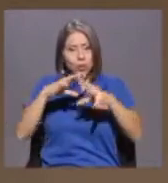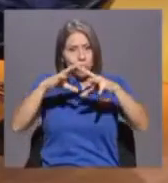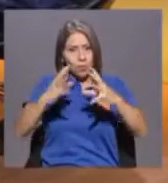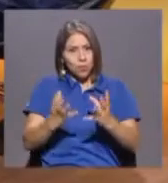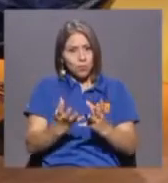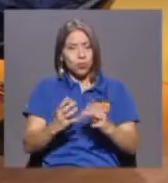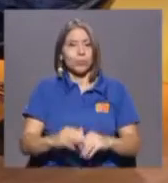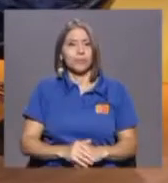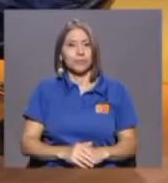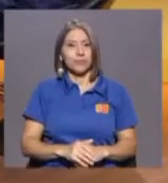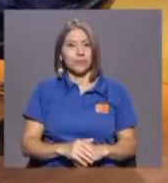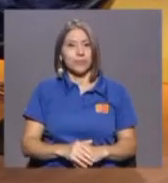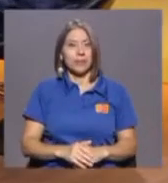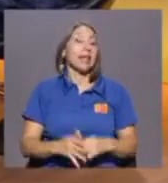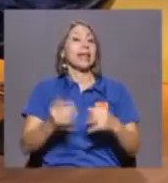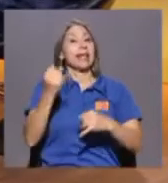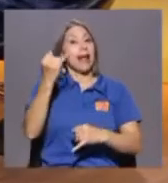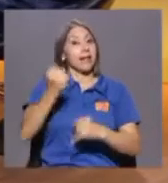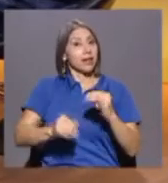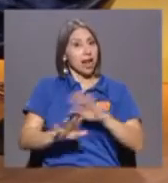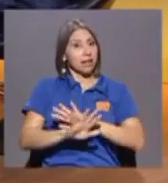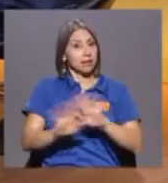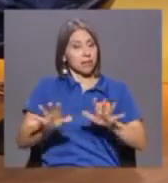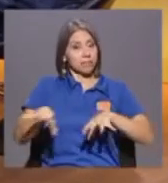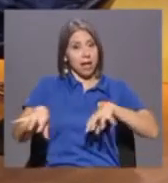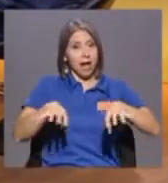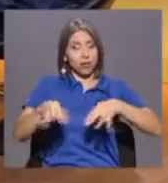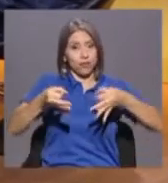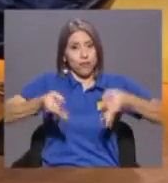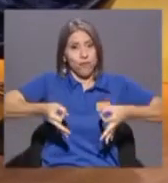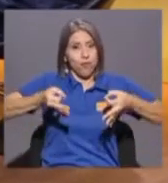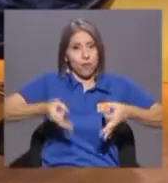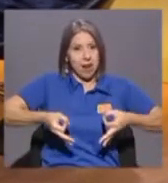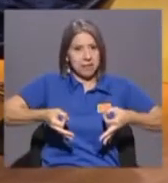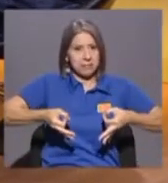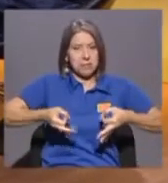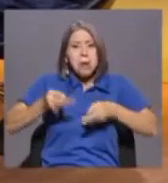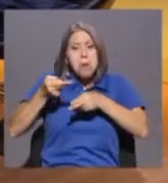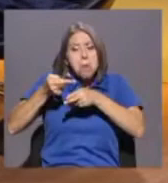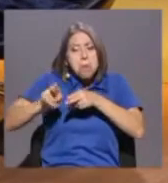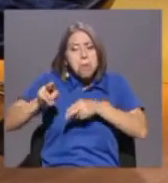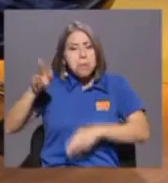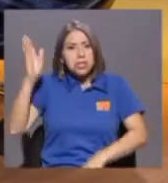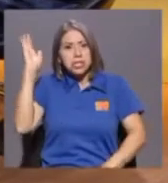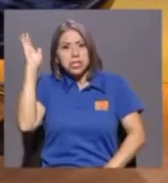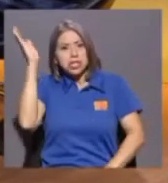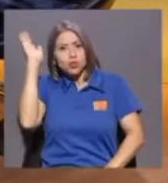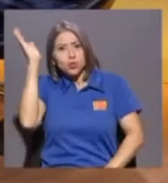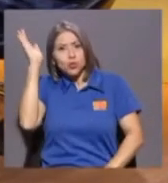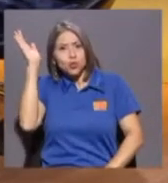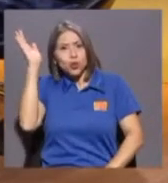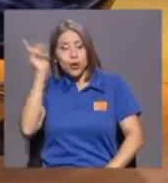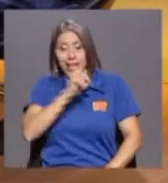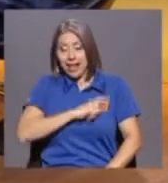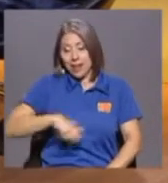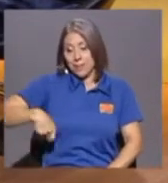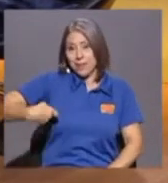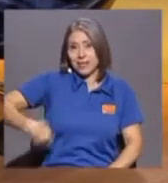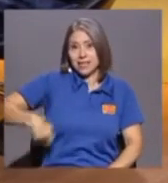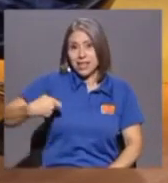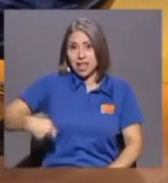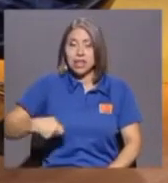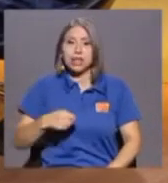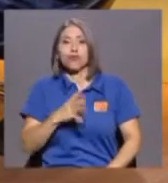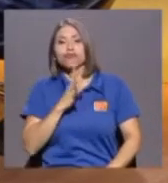Y al final del acto formal, en que hay un pequeño discurso en que el presidente pone en evidencia